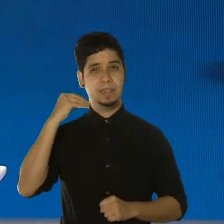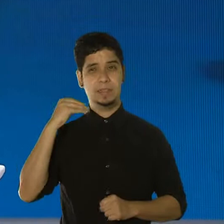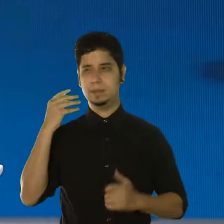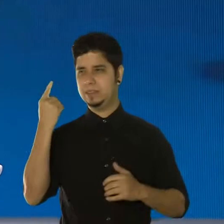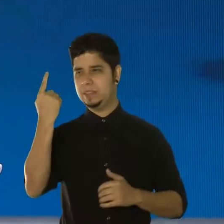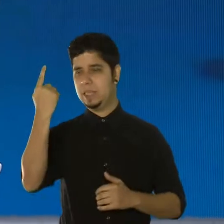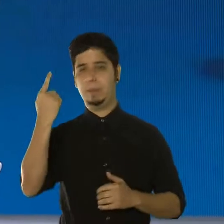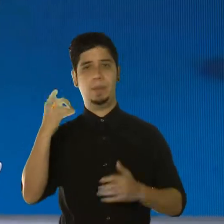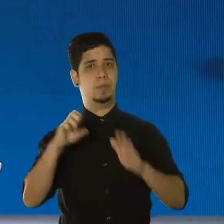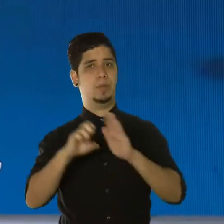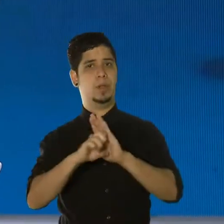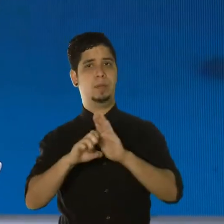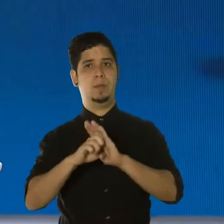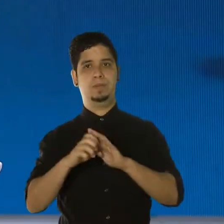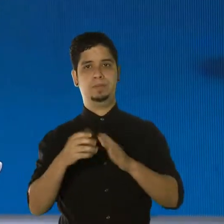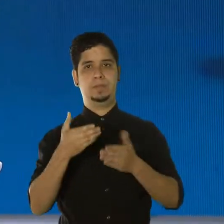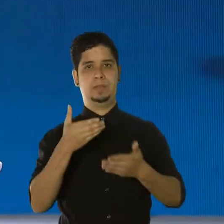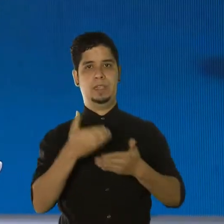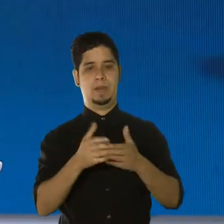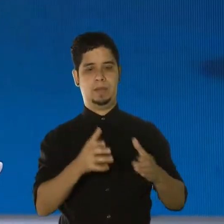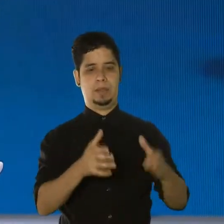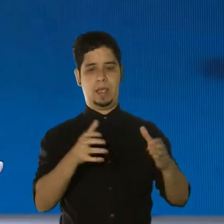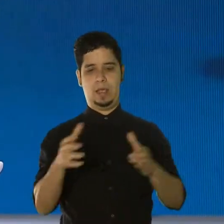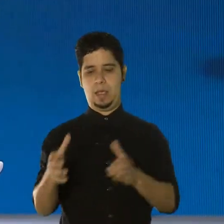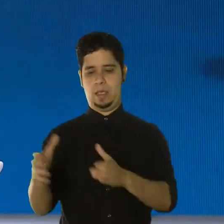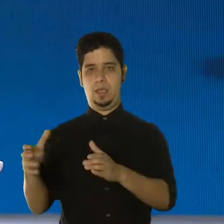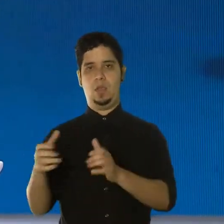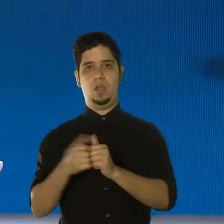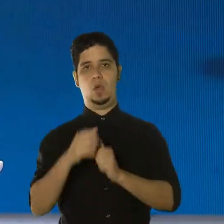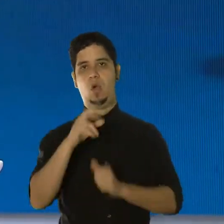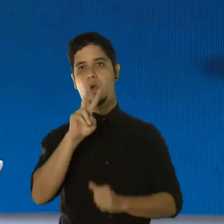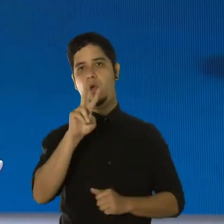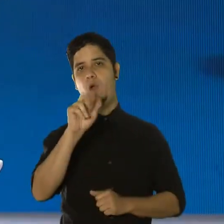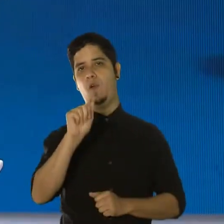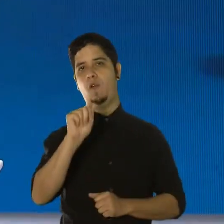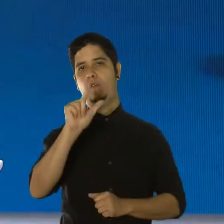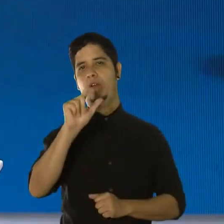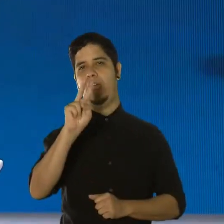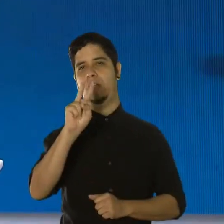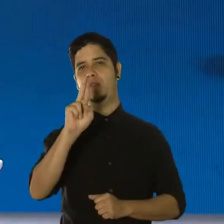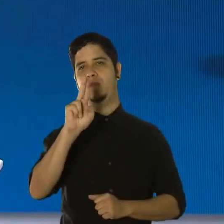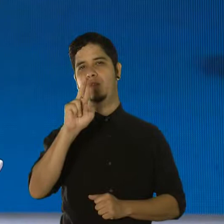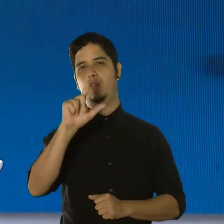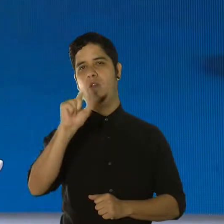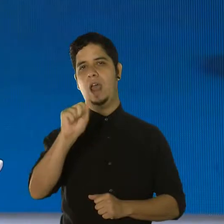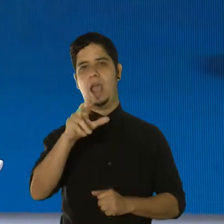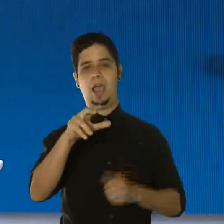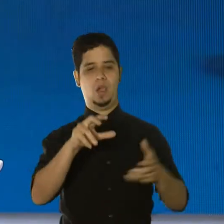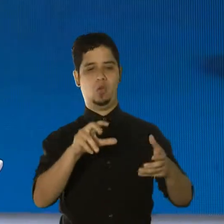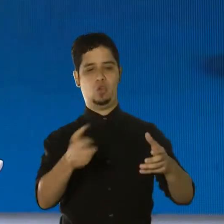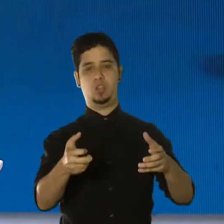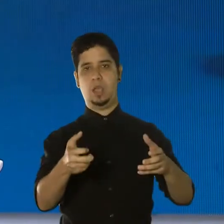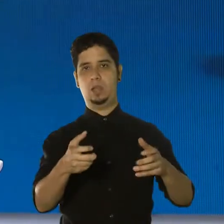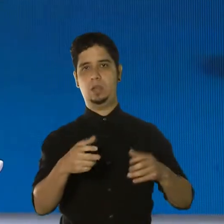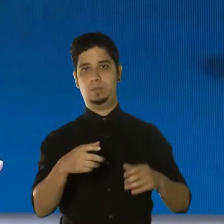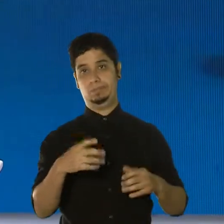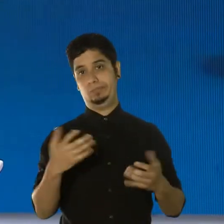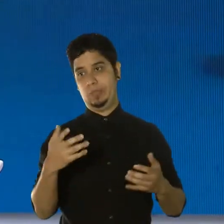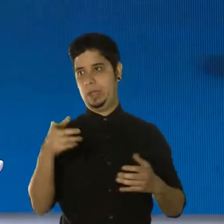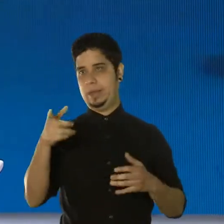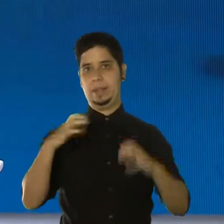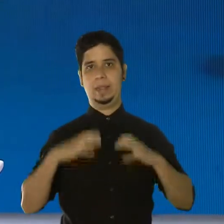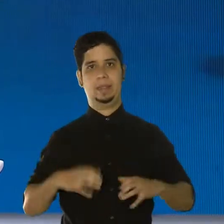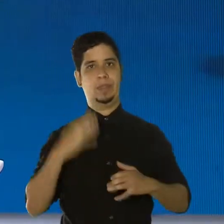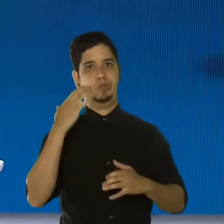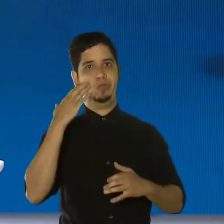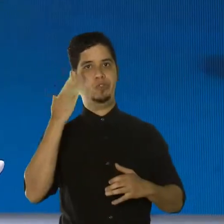nos llegaban tanquecitos con las válvulas rotas arriba. El consumidor no sabía cómo utilizar eso y entendía